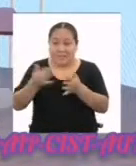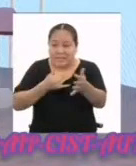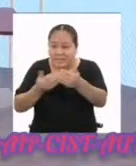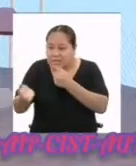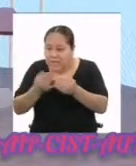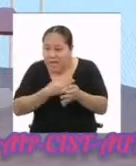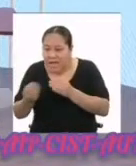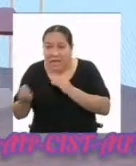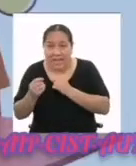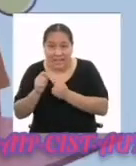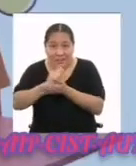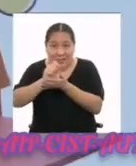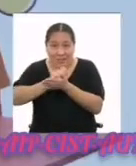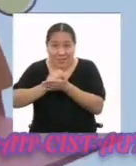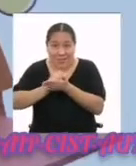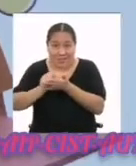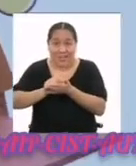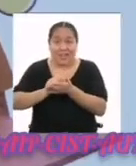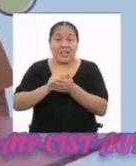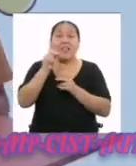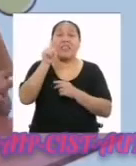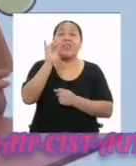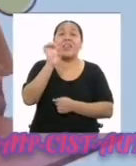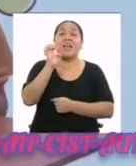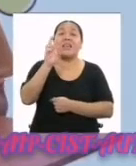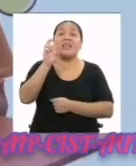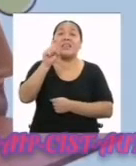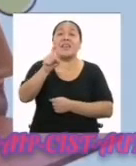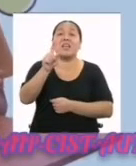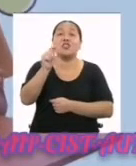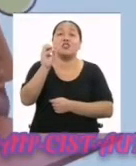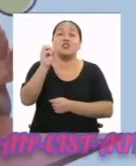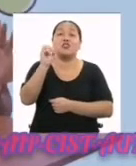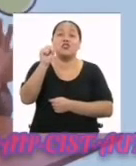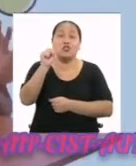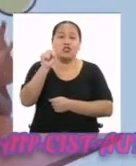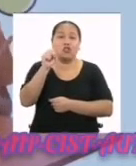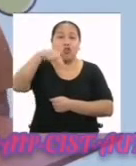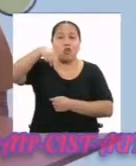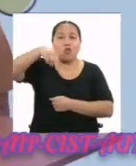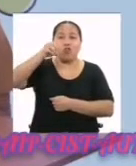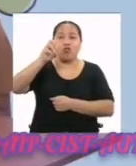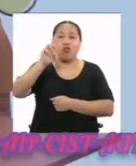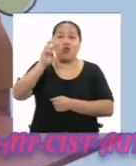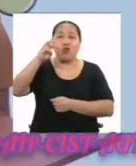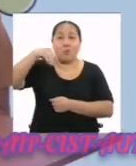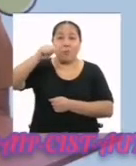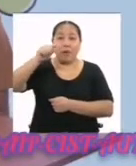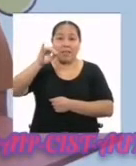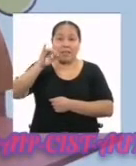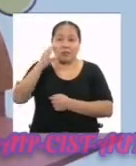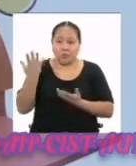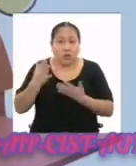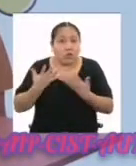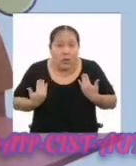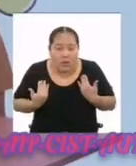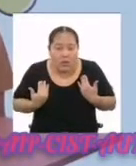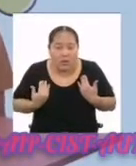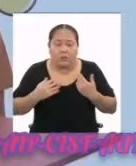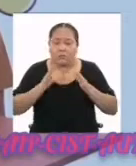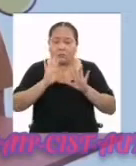los textos normativos. ¿Ah? ¿No lo tienen a la mano? Bueno, no importa. Haremos un repaso